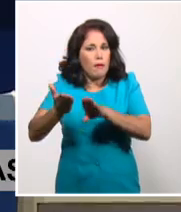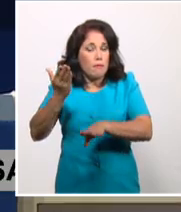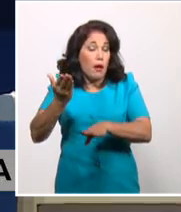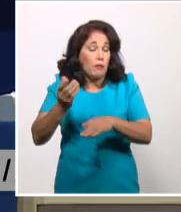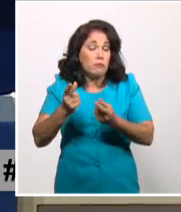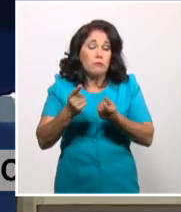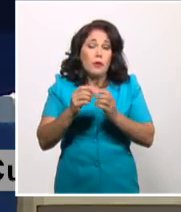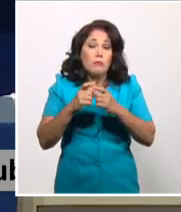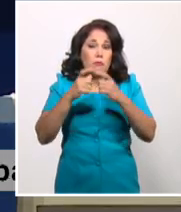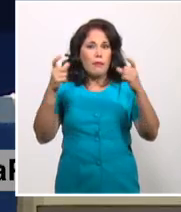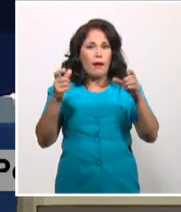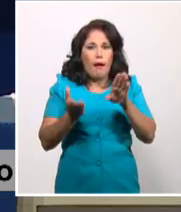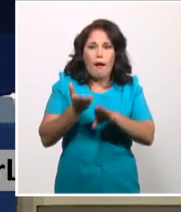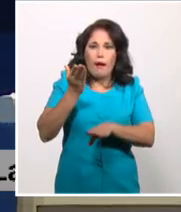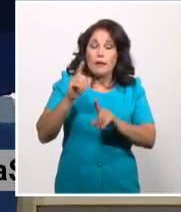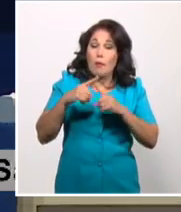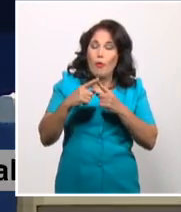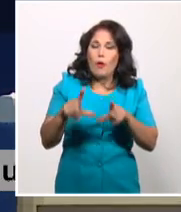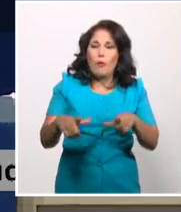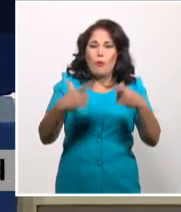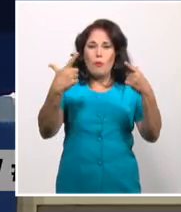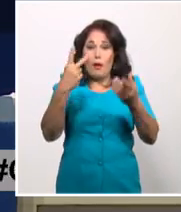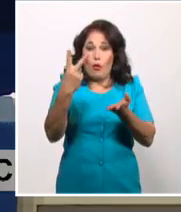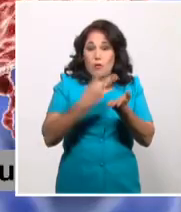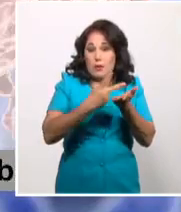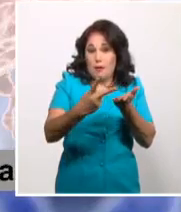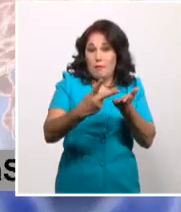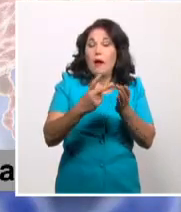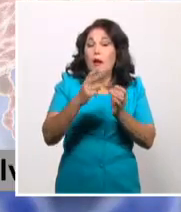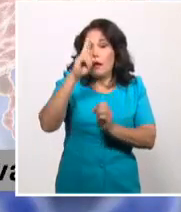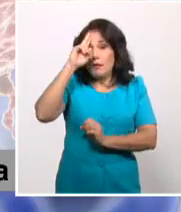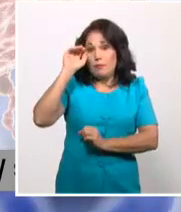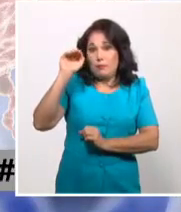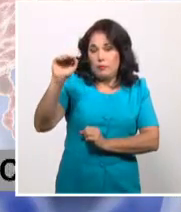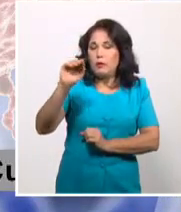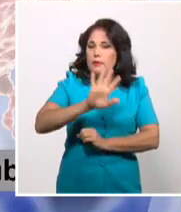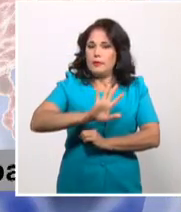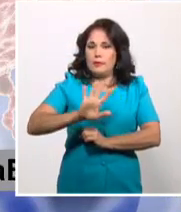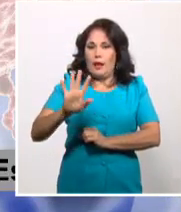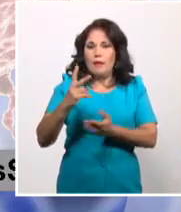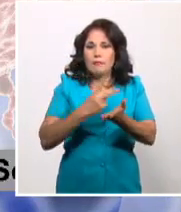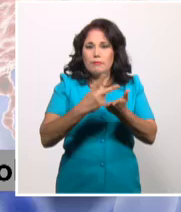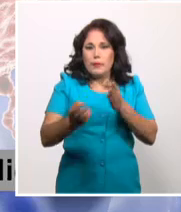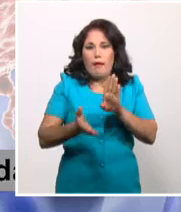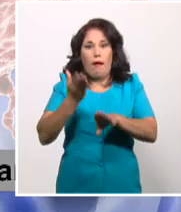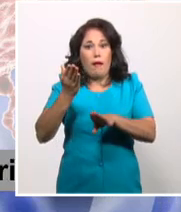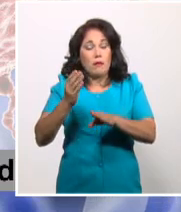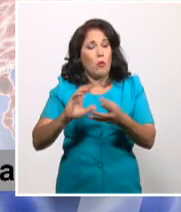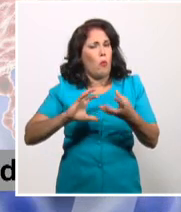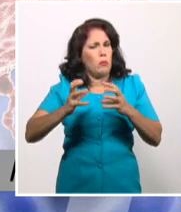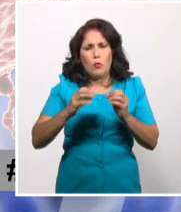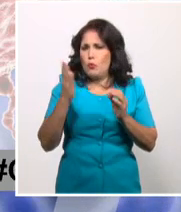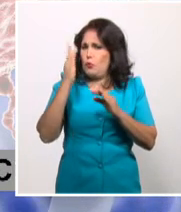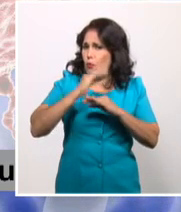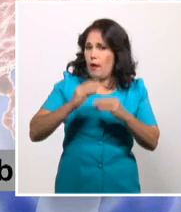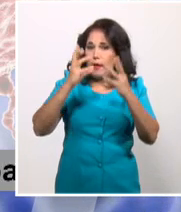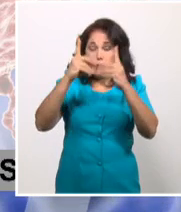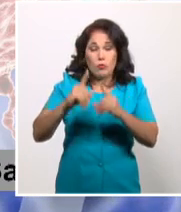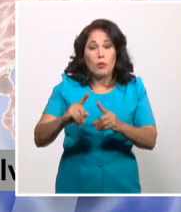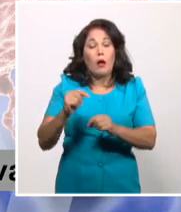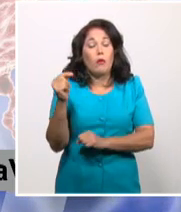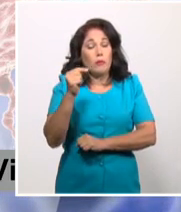número elevado de altas, porque ya van cumpliendo el periodo de 14 días sin complicaciones y con resultados